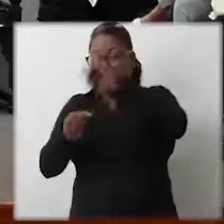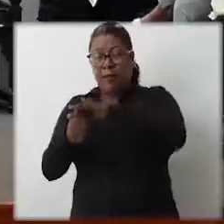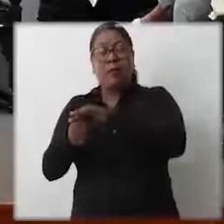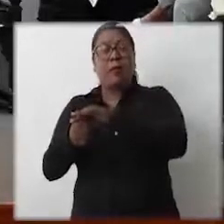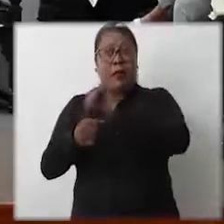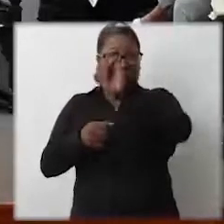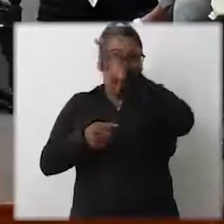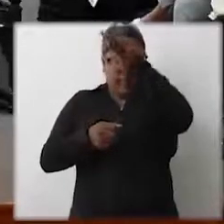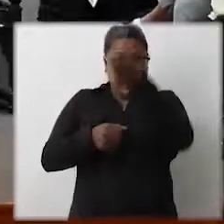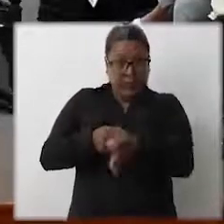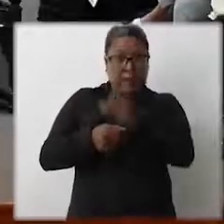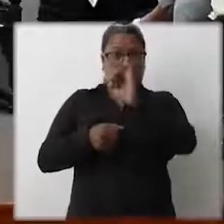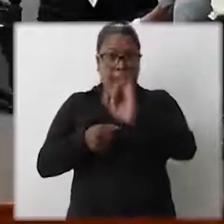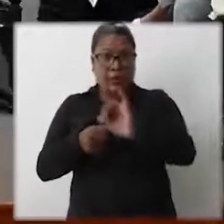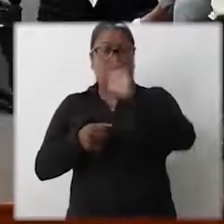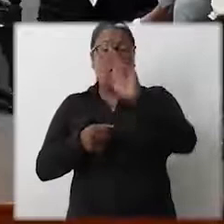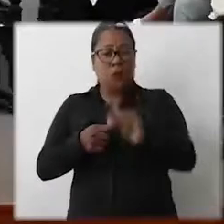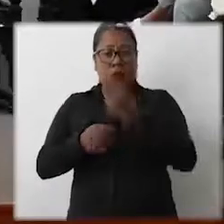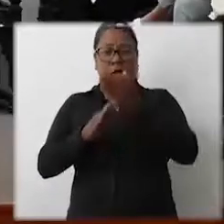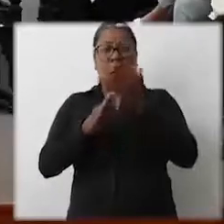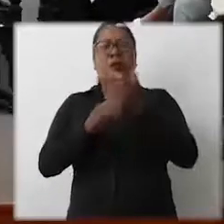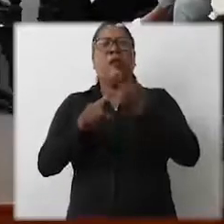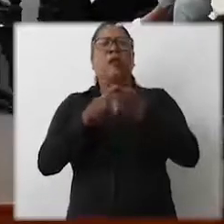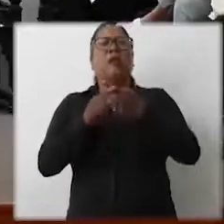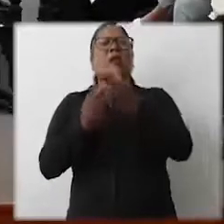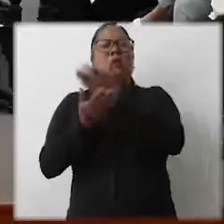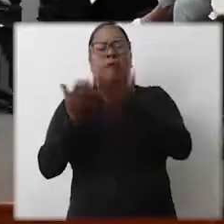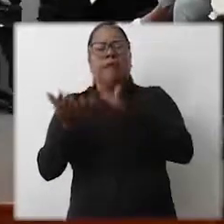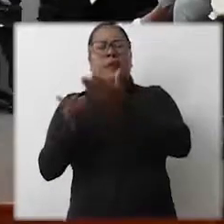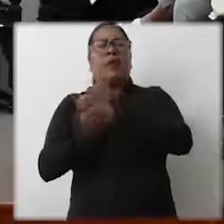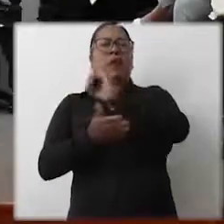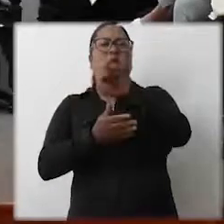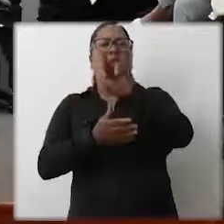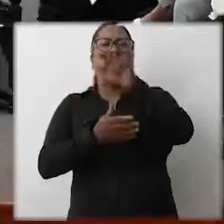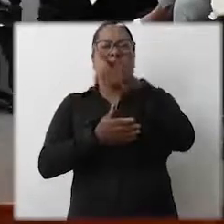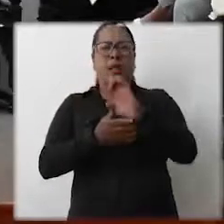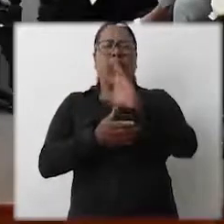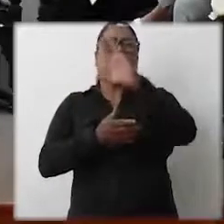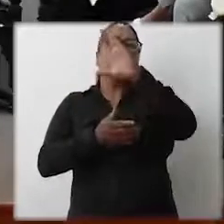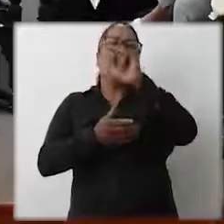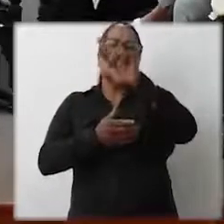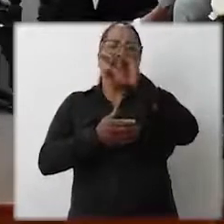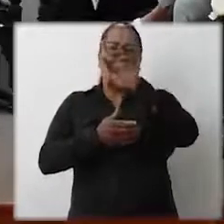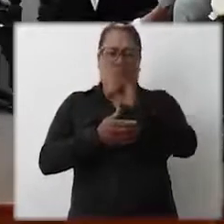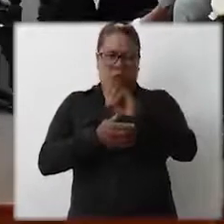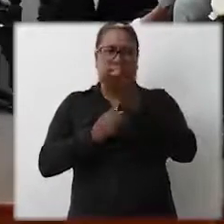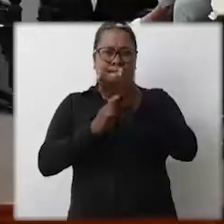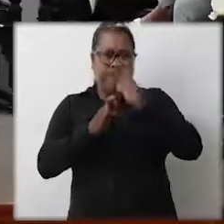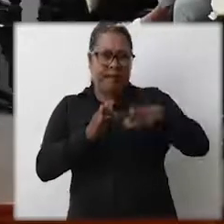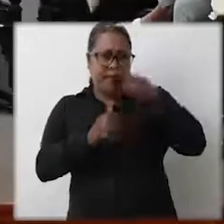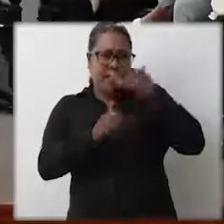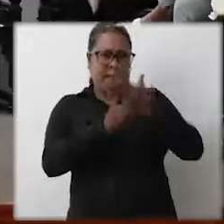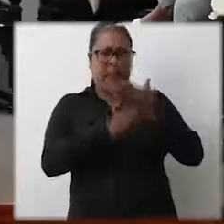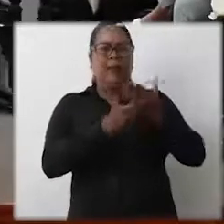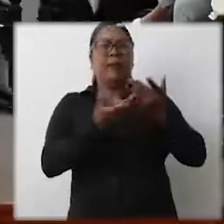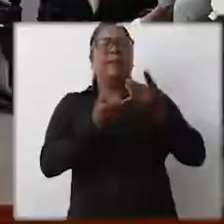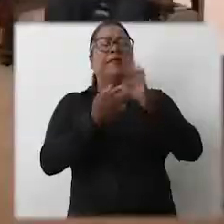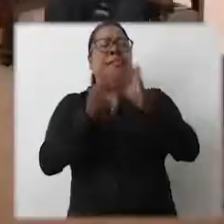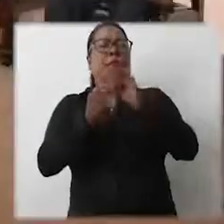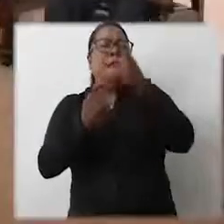manera conjunta procedan a su análisis y emisión del dictamen respectivo. Quienes estén a favor de la aprobación, sírvanse levantar la mano.